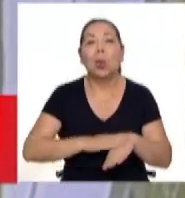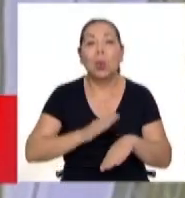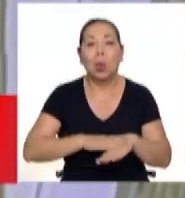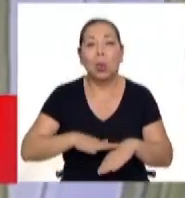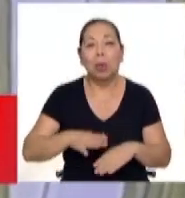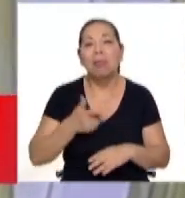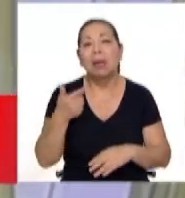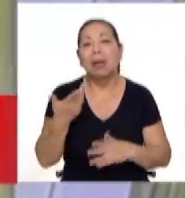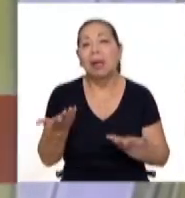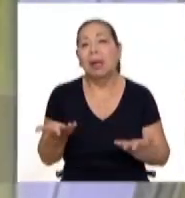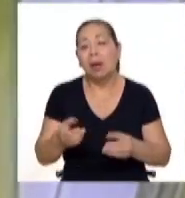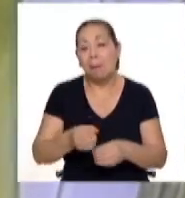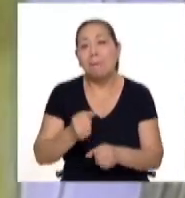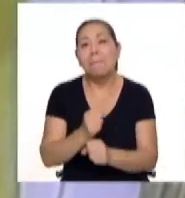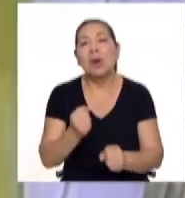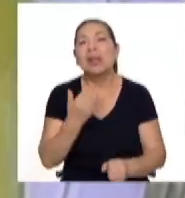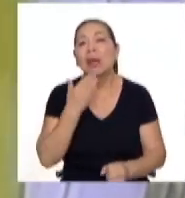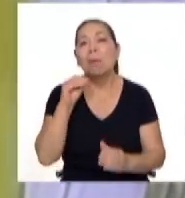responsables de estos ataques.